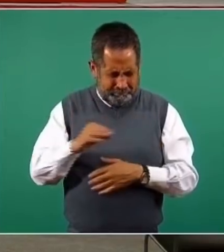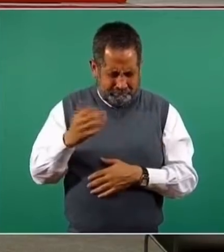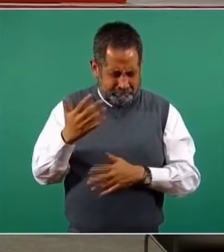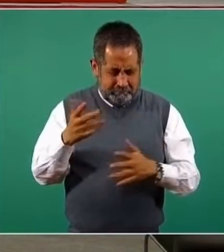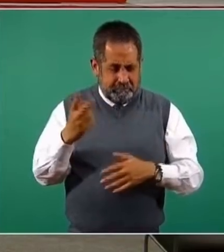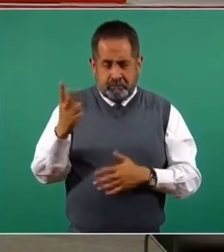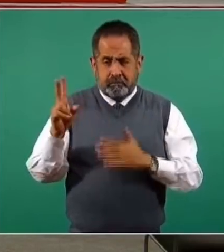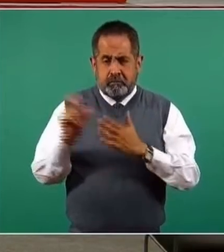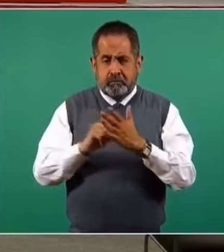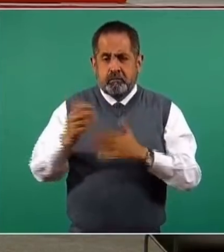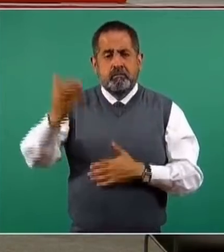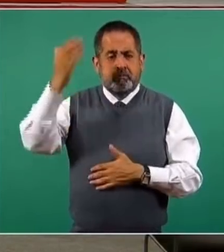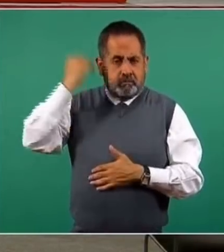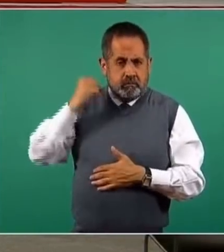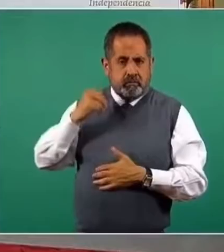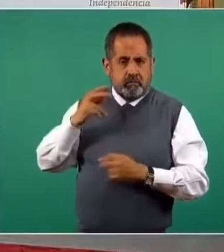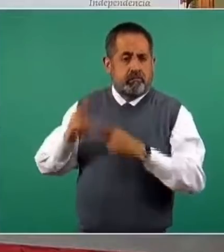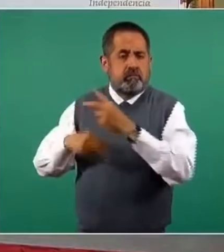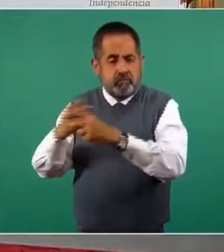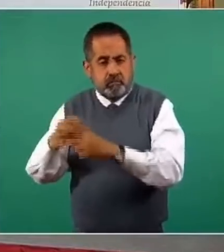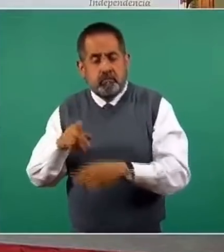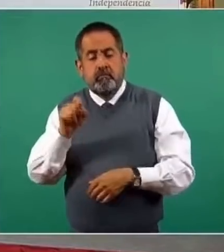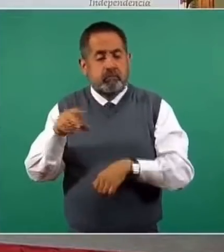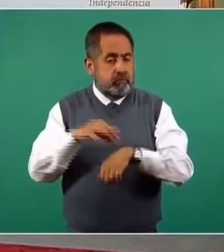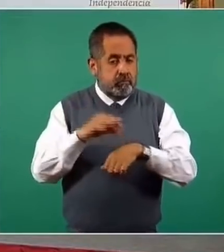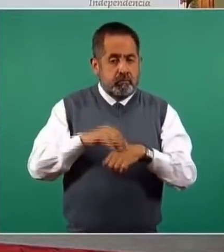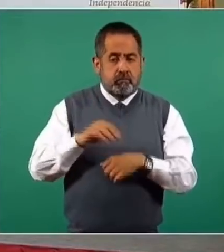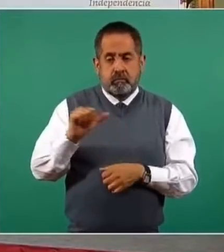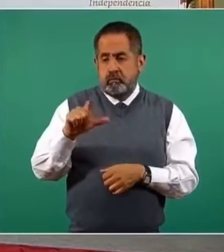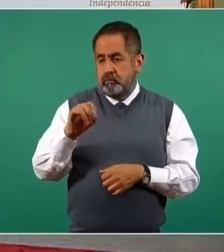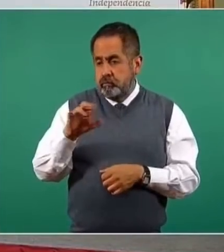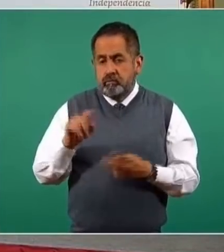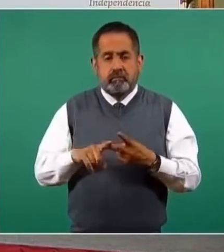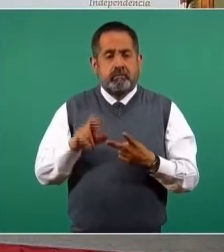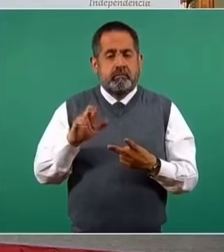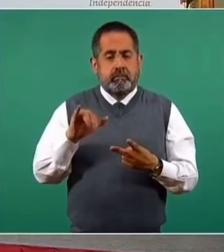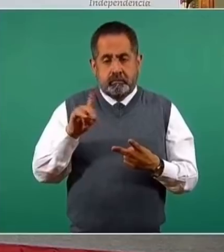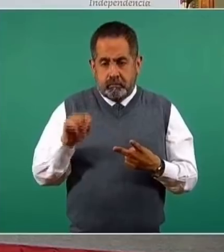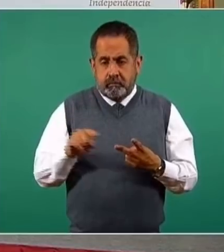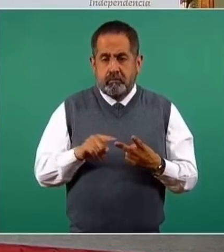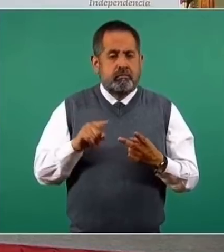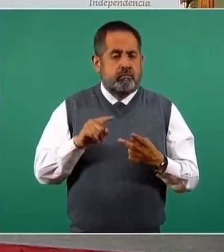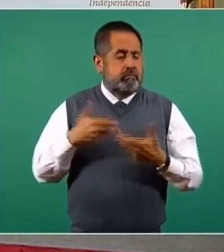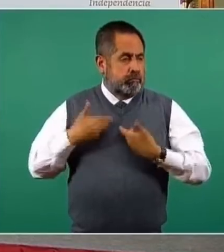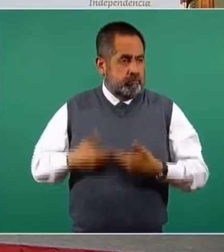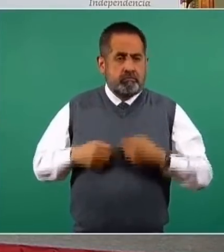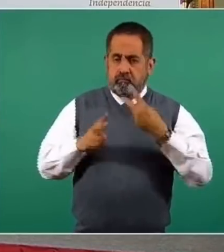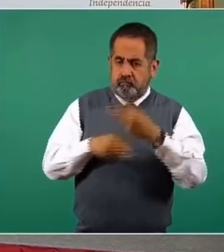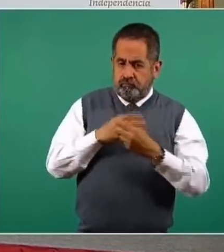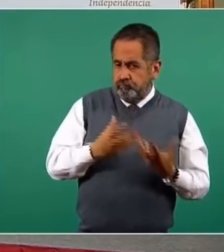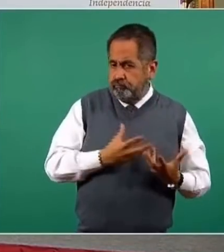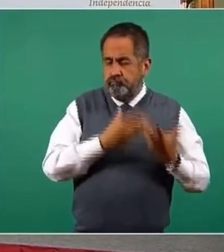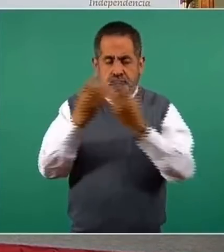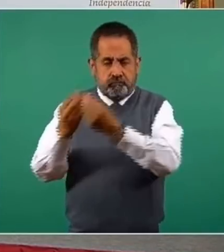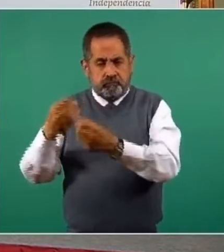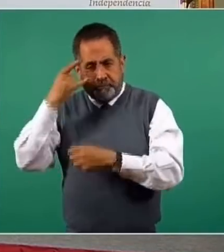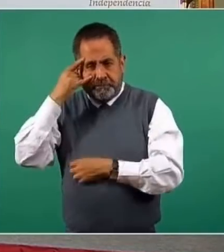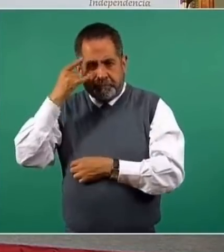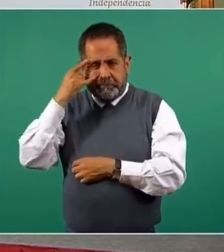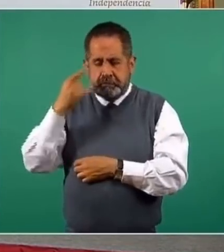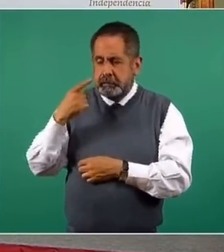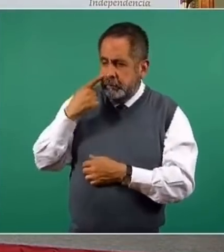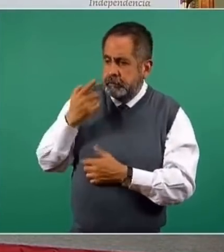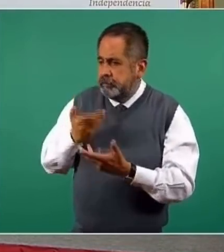meses. Estuvimos, el doctor Alomía también, el doctor López Ridaura, el doctor Ricardo Cortés y un servidor, y acompañamos